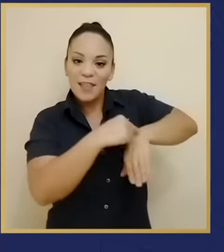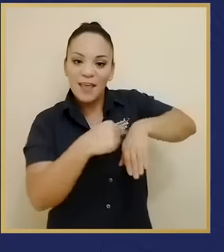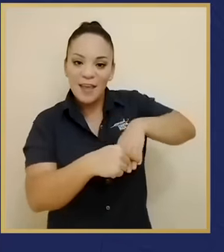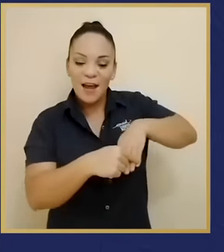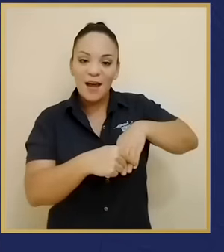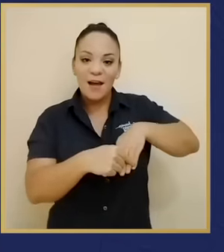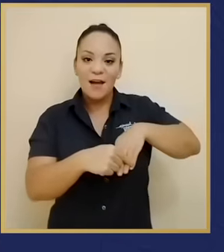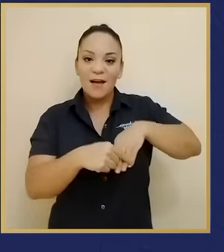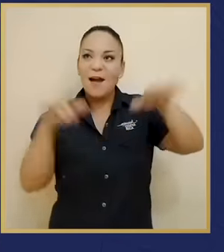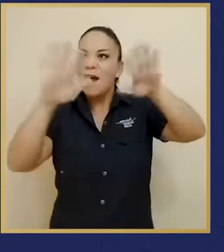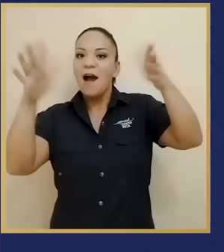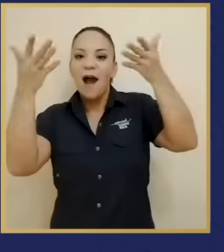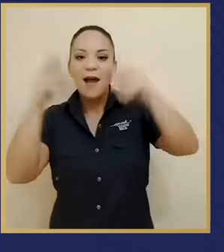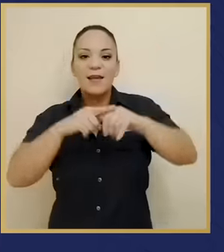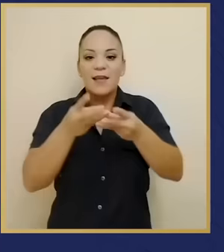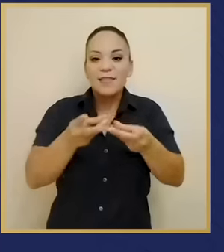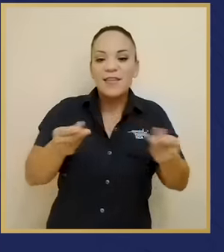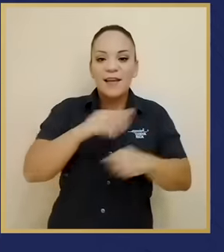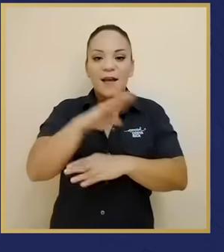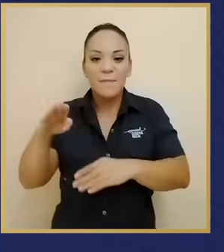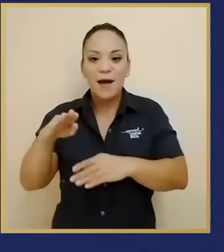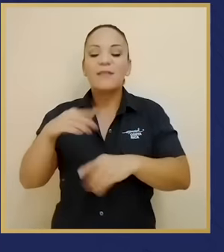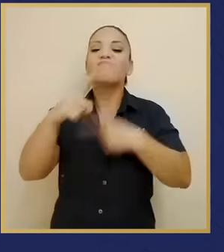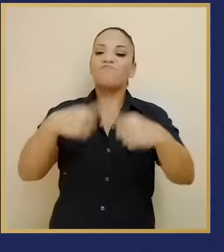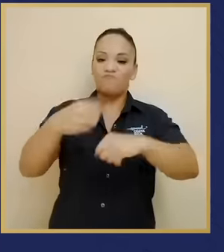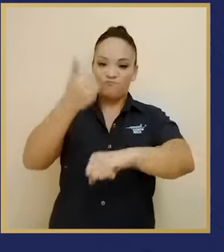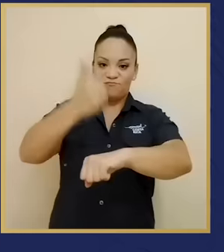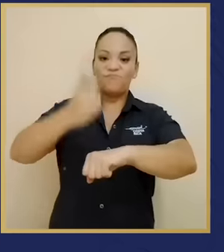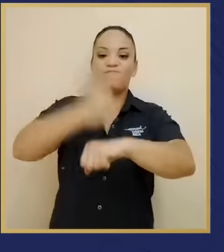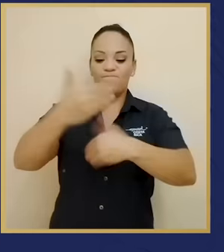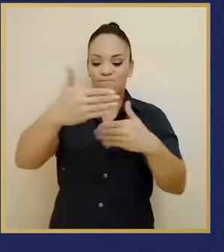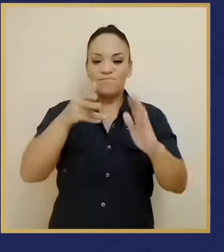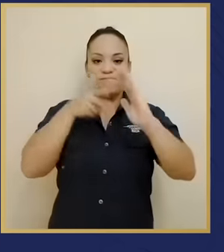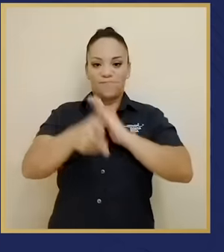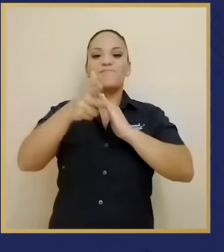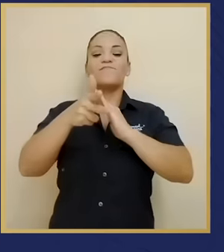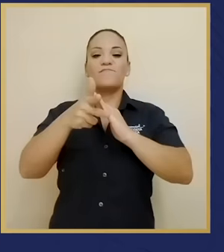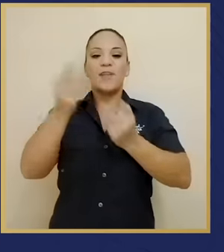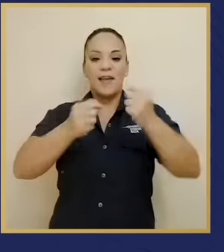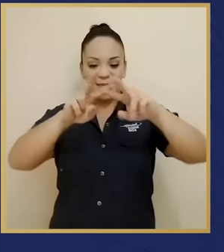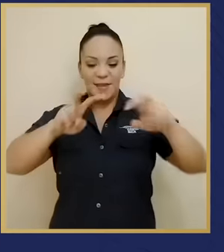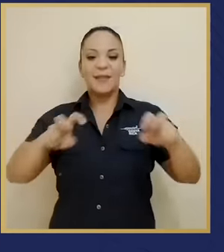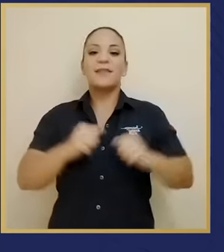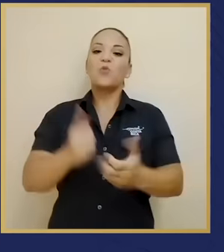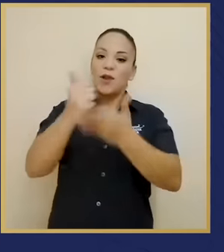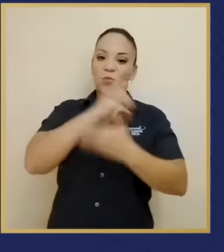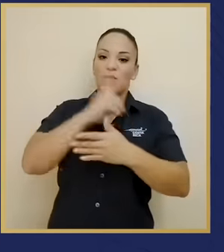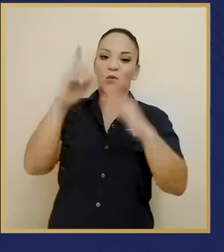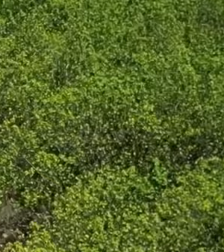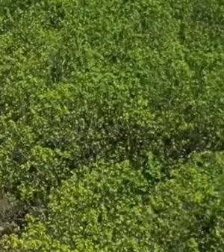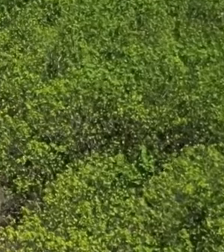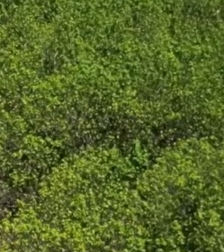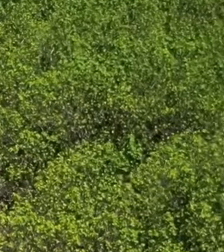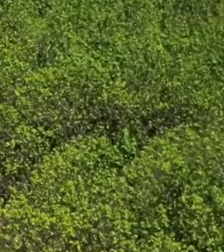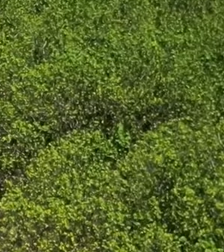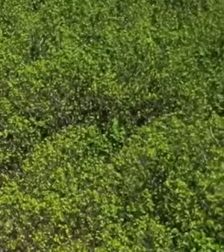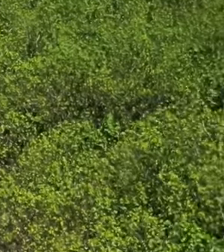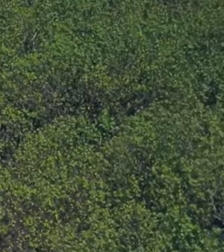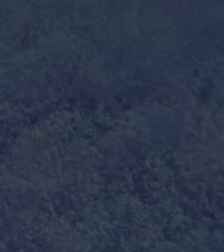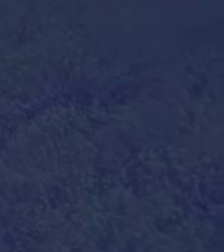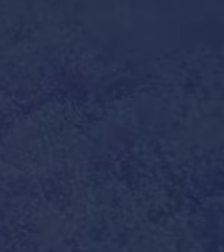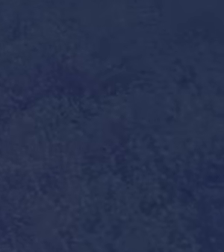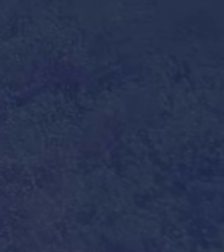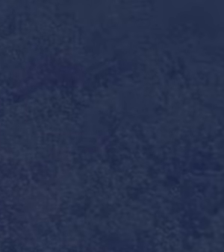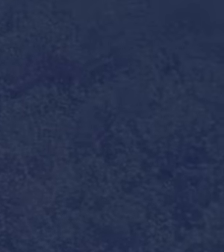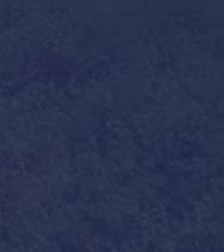y por mar va a tener escáneres. Con la ayuda de Dios. Costa Rica tiene